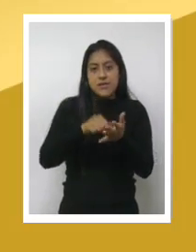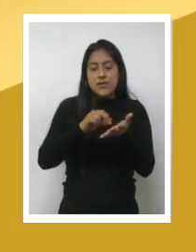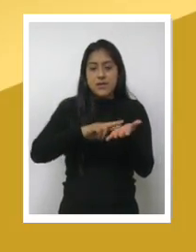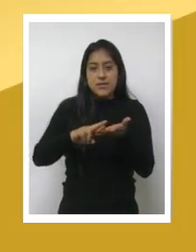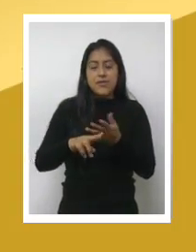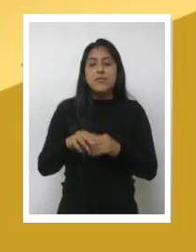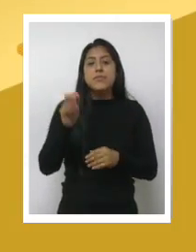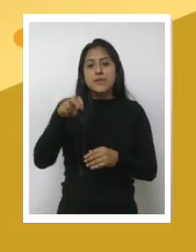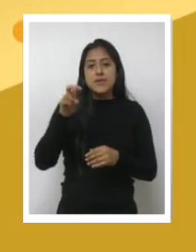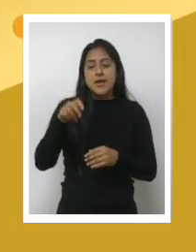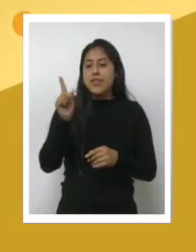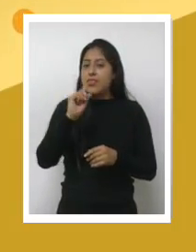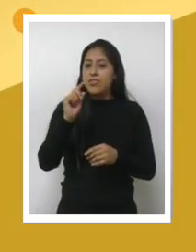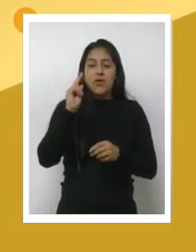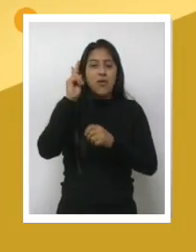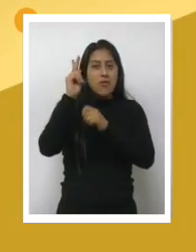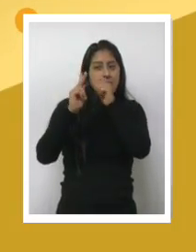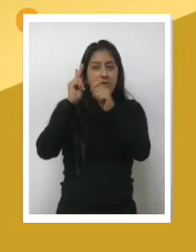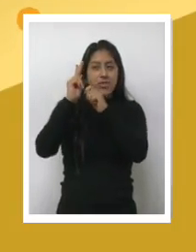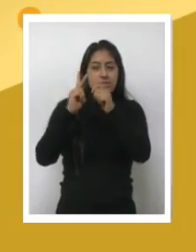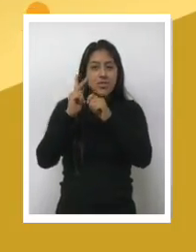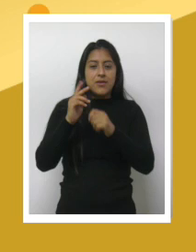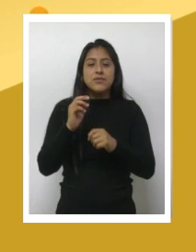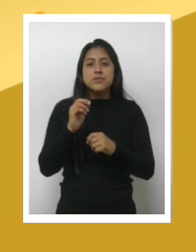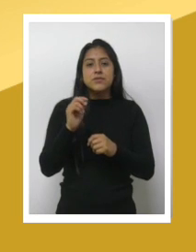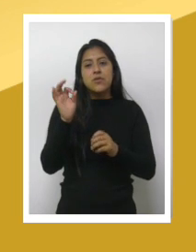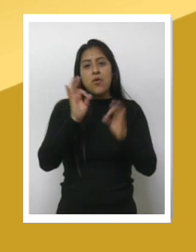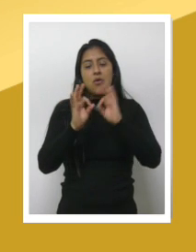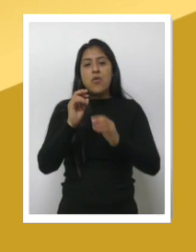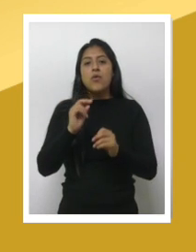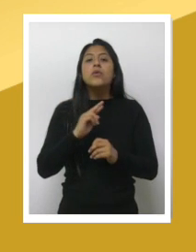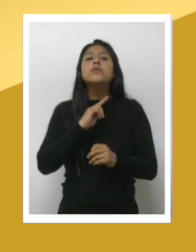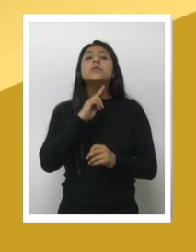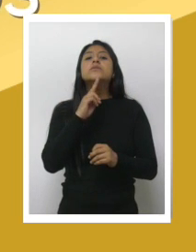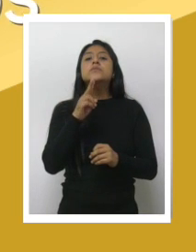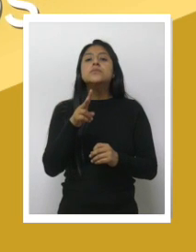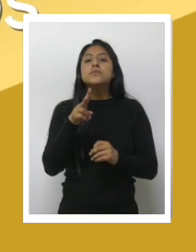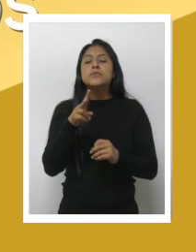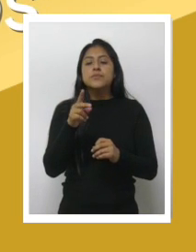envíes videos o notas de voz. RENAP está a la vanguardia en la